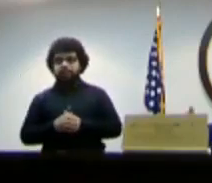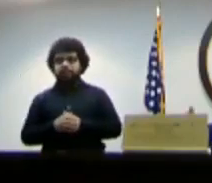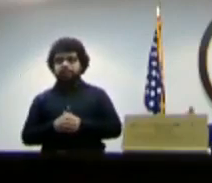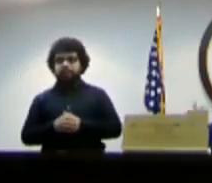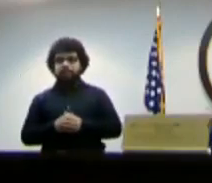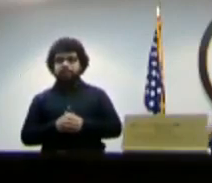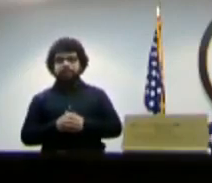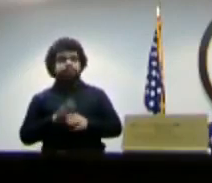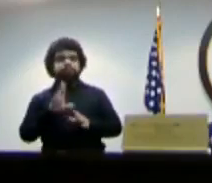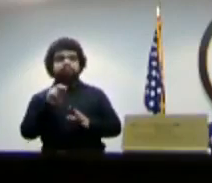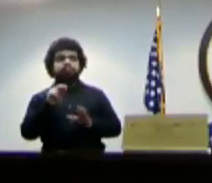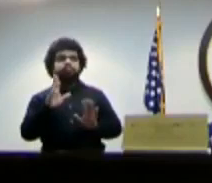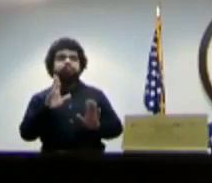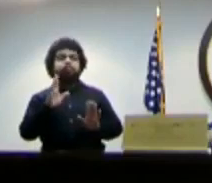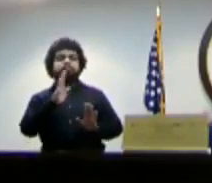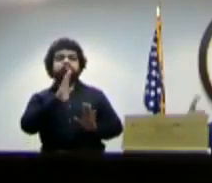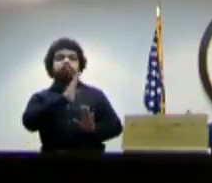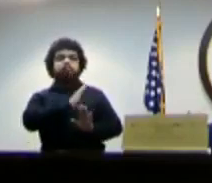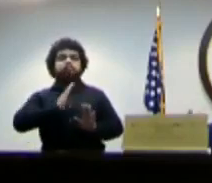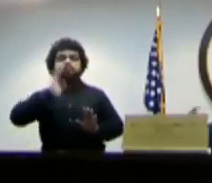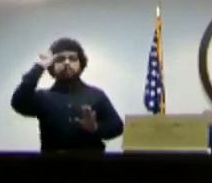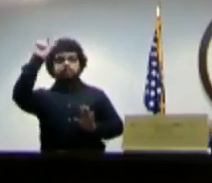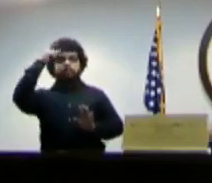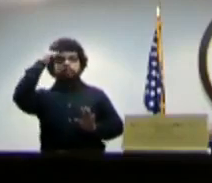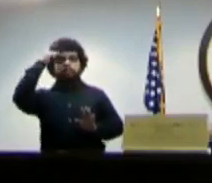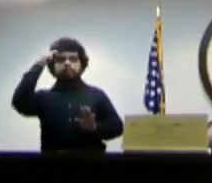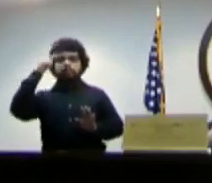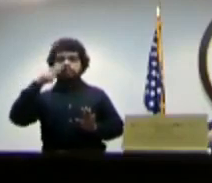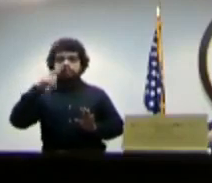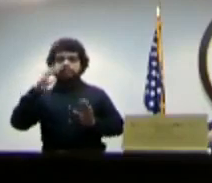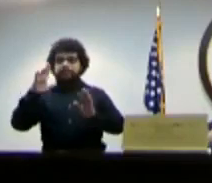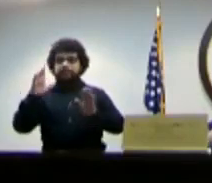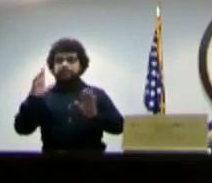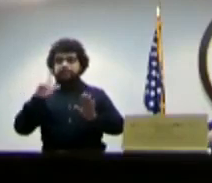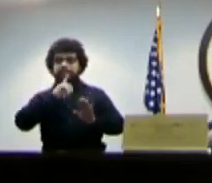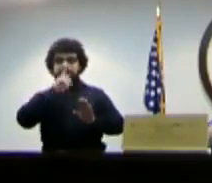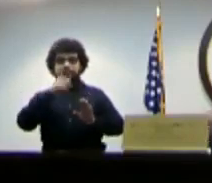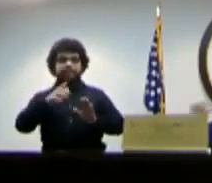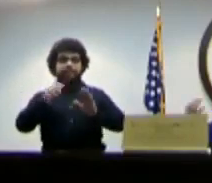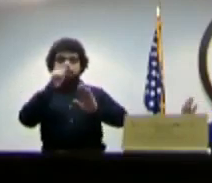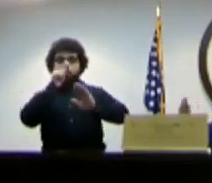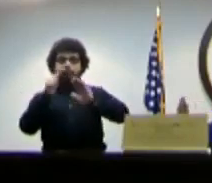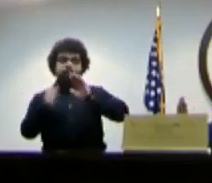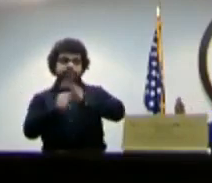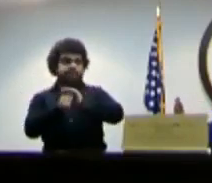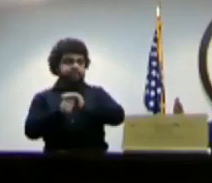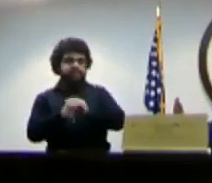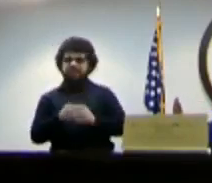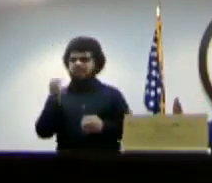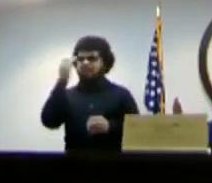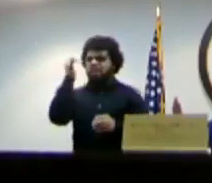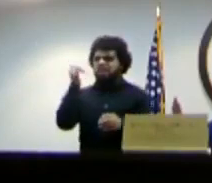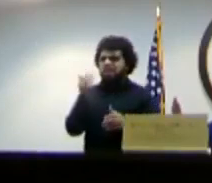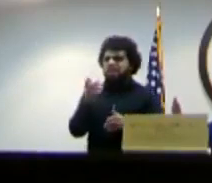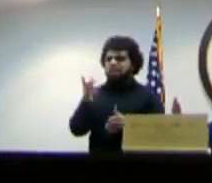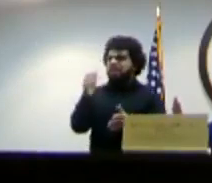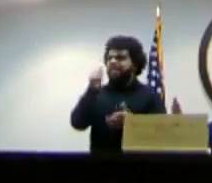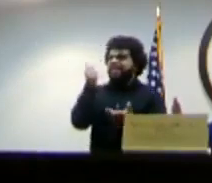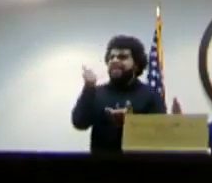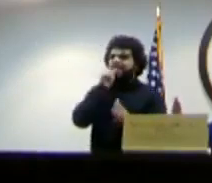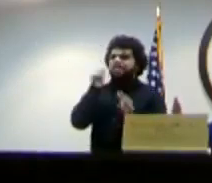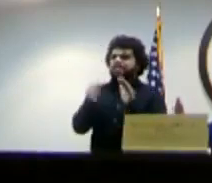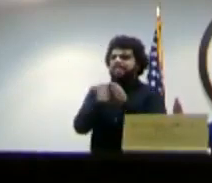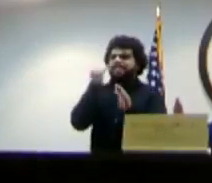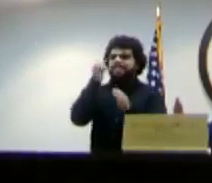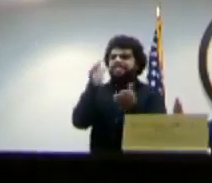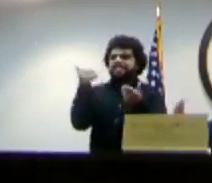un representante de la Junta de Gobierno. Literalmente es confidencial. Pero usted sabe que no se lo puedo decir. Saber si hay alguien de la